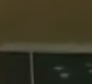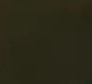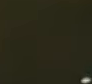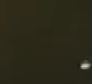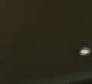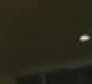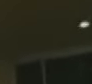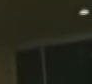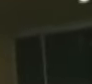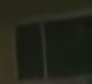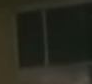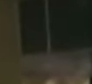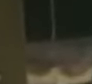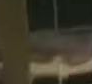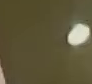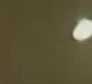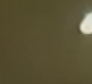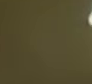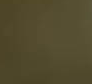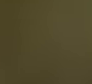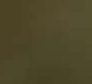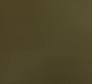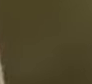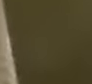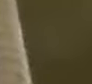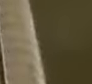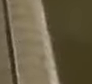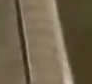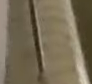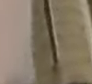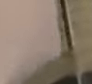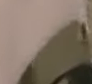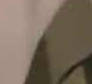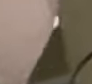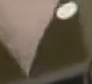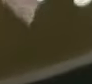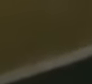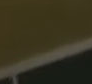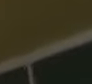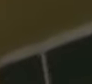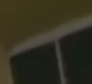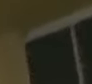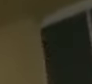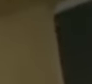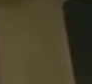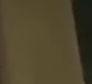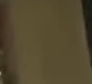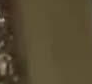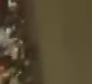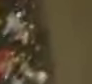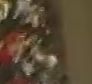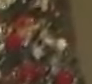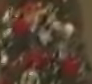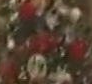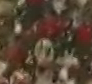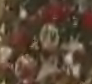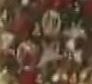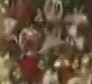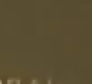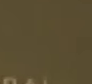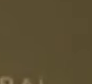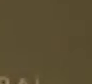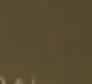que el sentido patrio, reescribir la historia en lo que él ha comentado, será una nueva línea